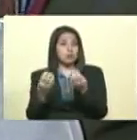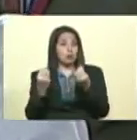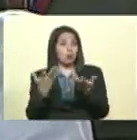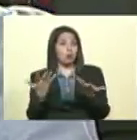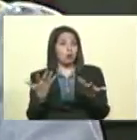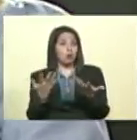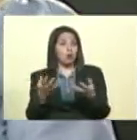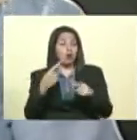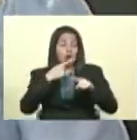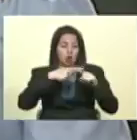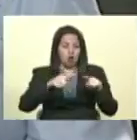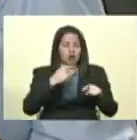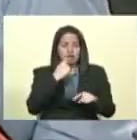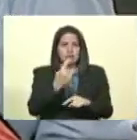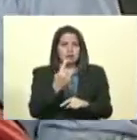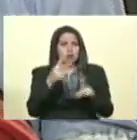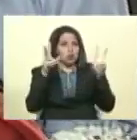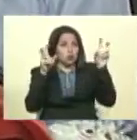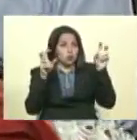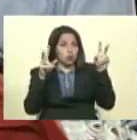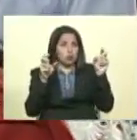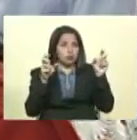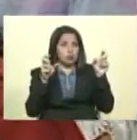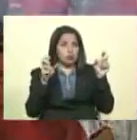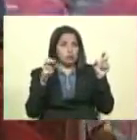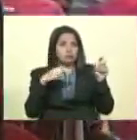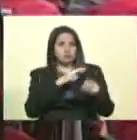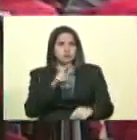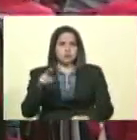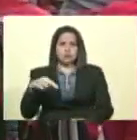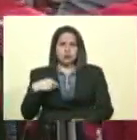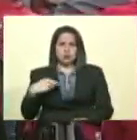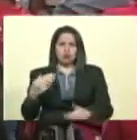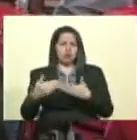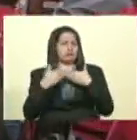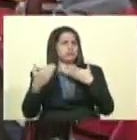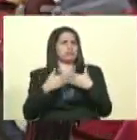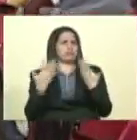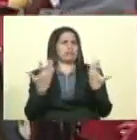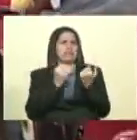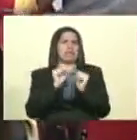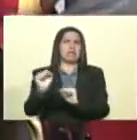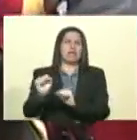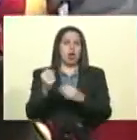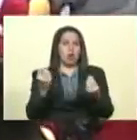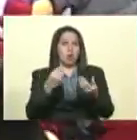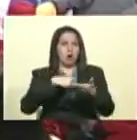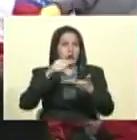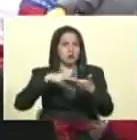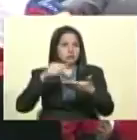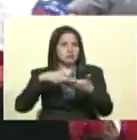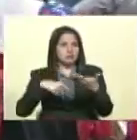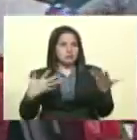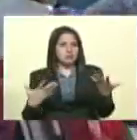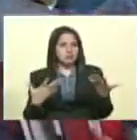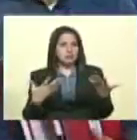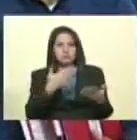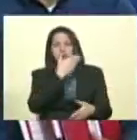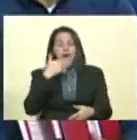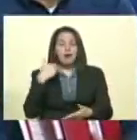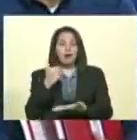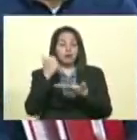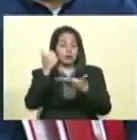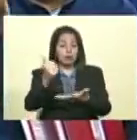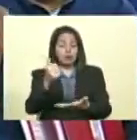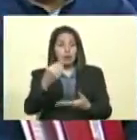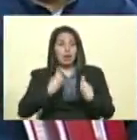queremos recalcar que nuevamente nosotros estamos en contra del dinero que va distribuido a mejorar la calidad de vida de los